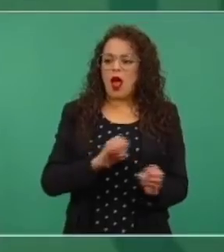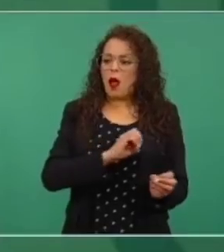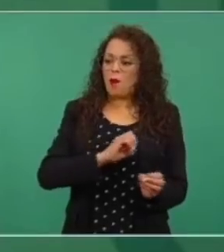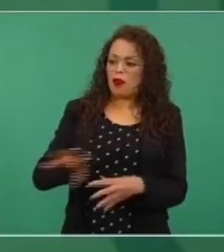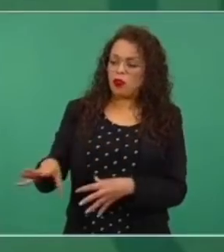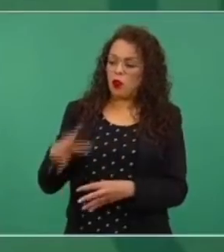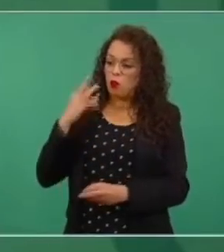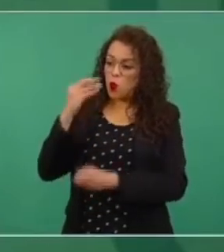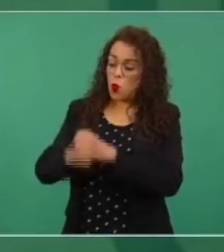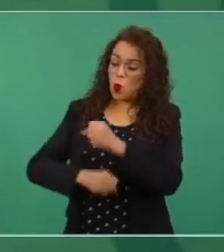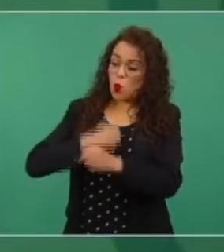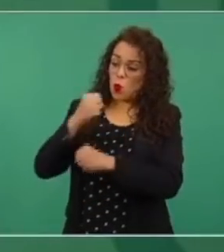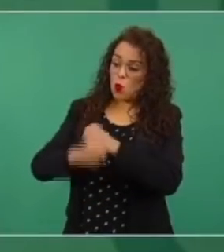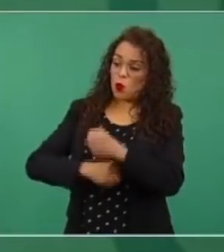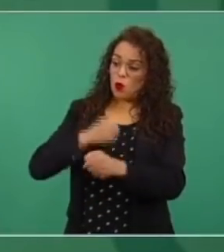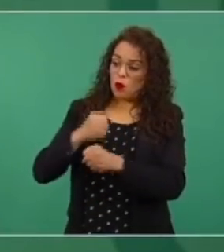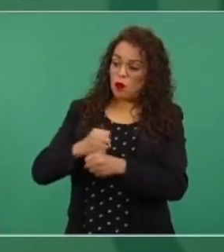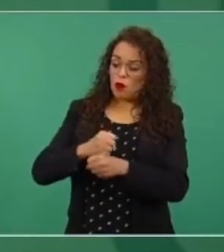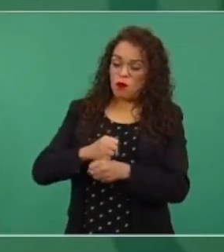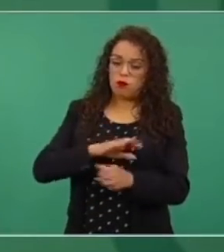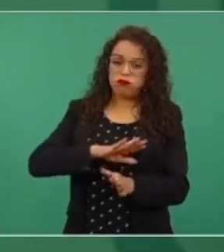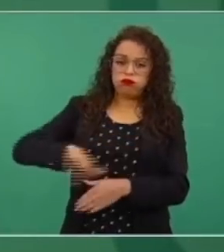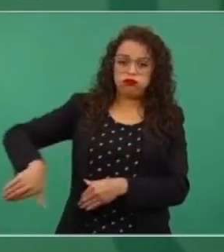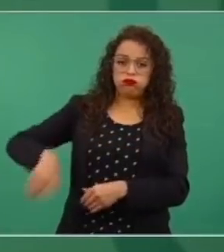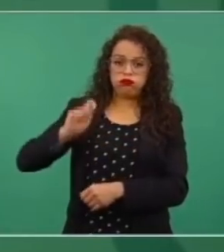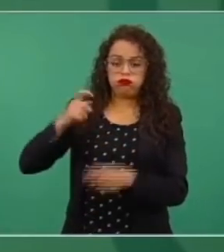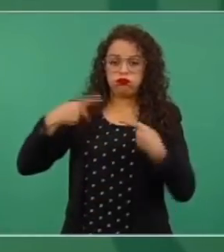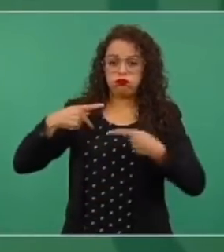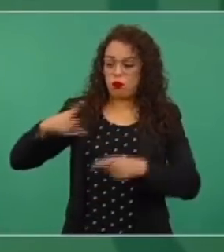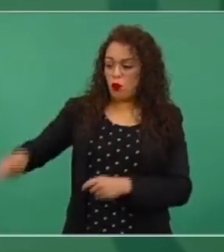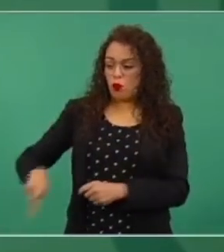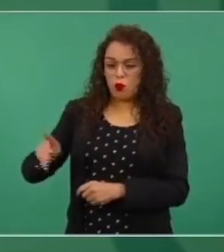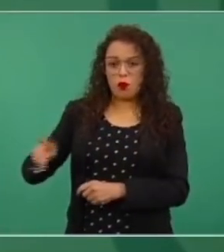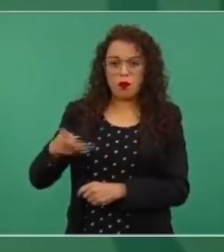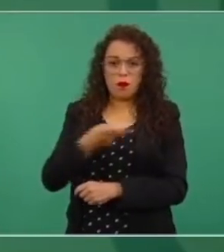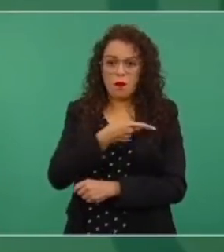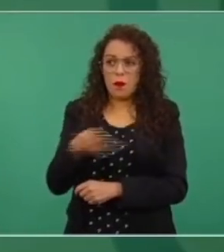histórico de Guerrero, la pobreza,